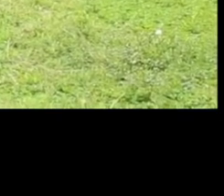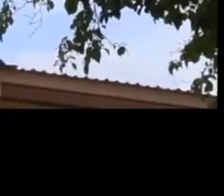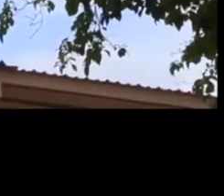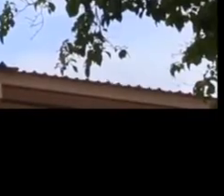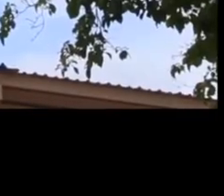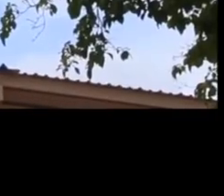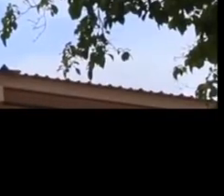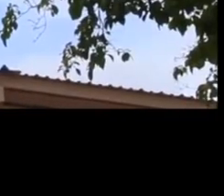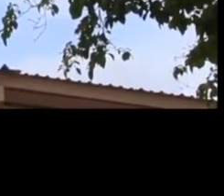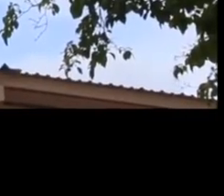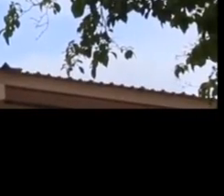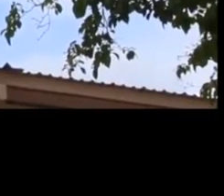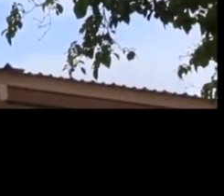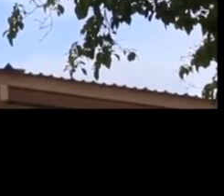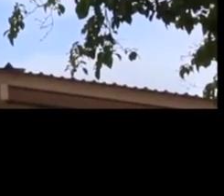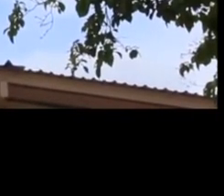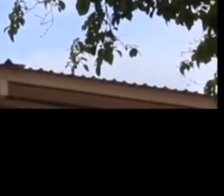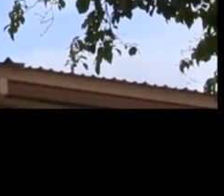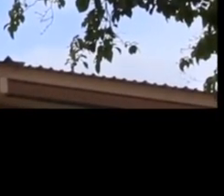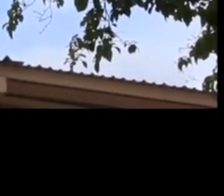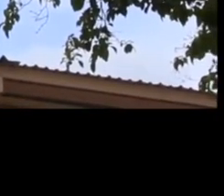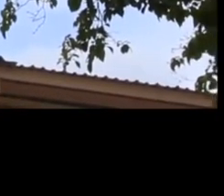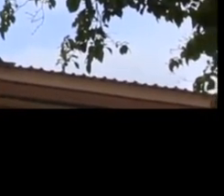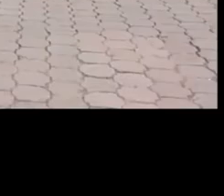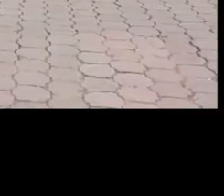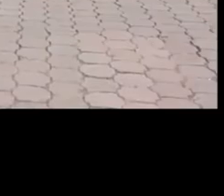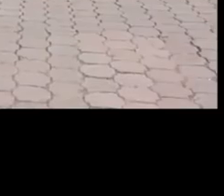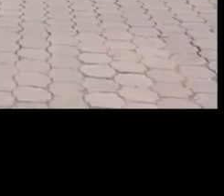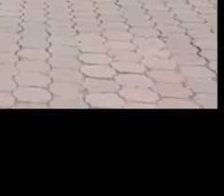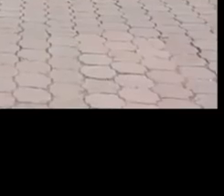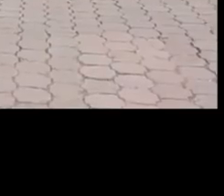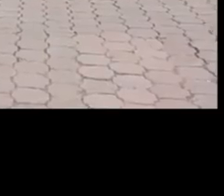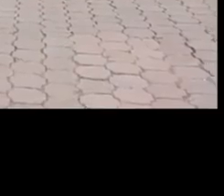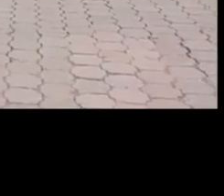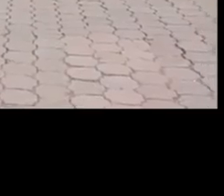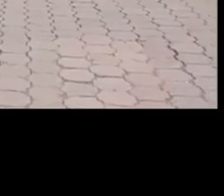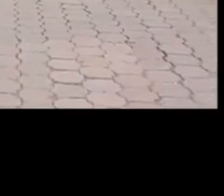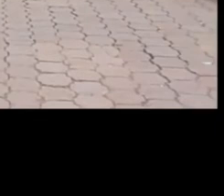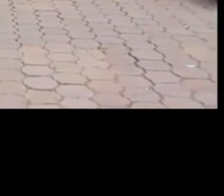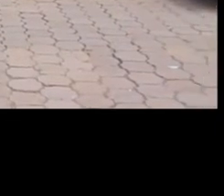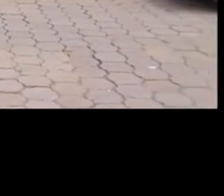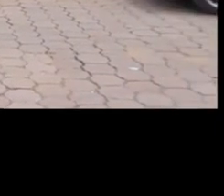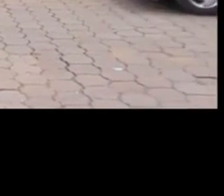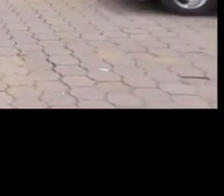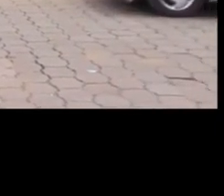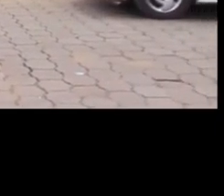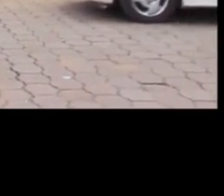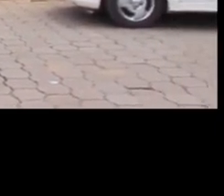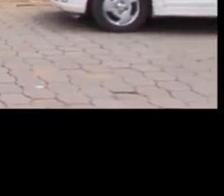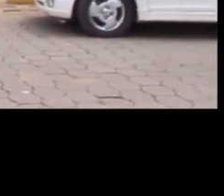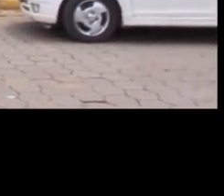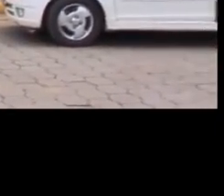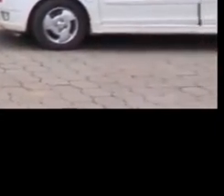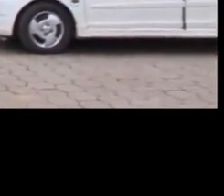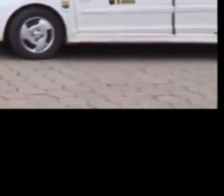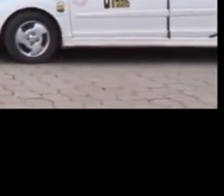Sandino reía, mi gente reía, yo era un crío